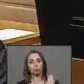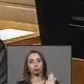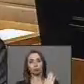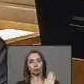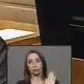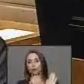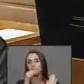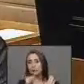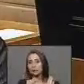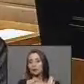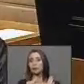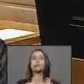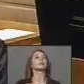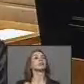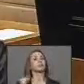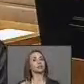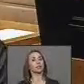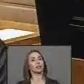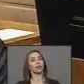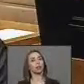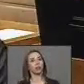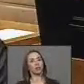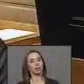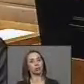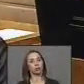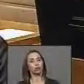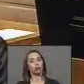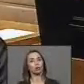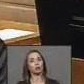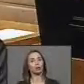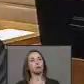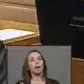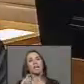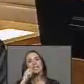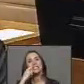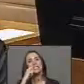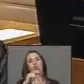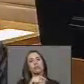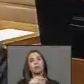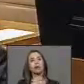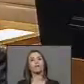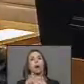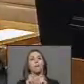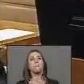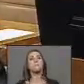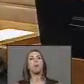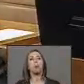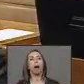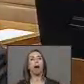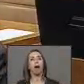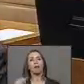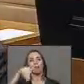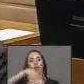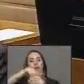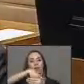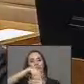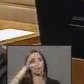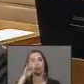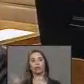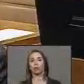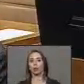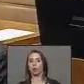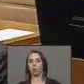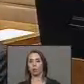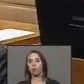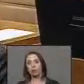acuerdo que también vale la pena hacer una discusión un poquito más amplia del concepto de propaganda electoral. Creo que en ese sentido el diputado Chaín va a pedir